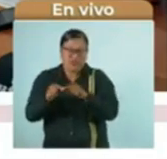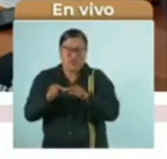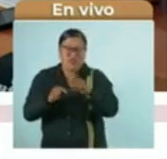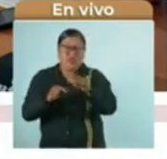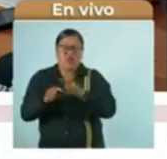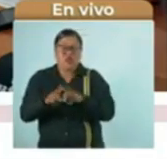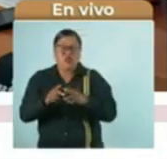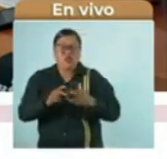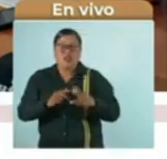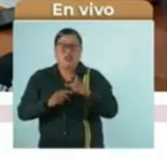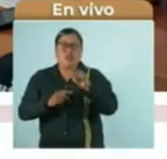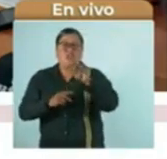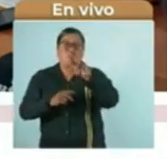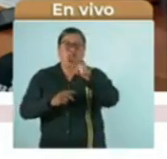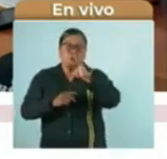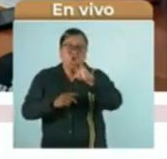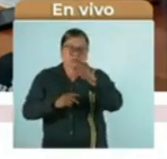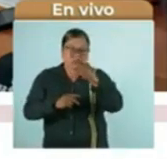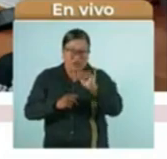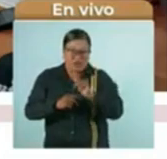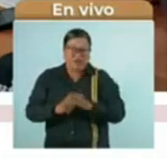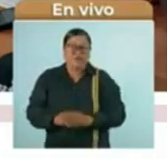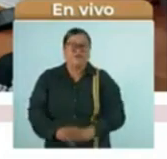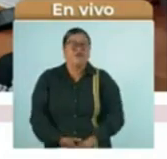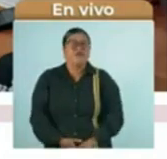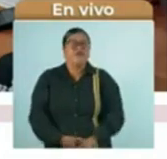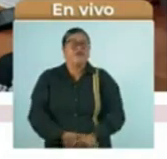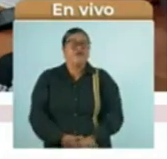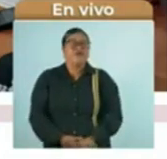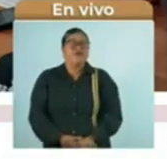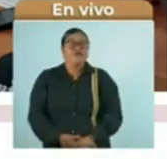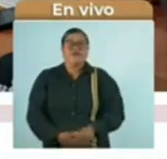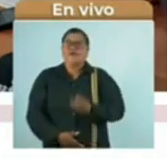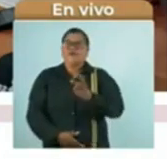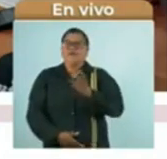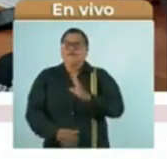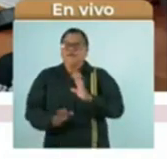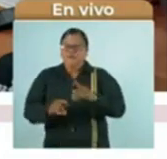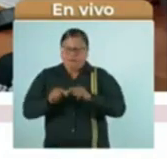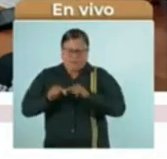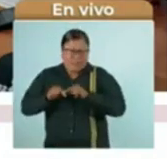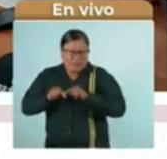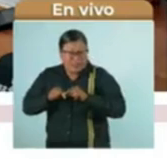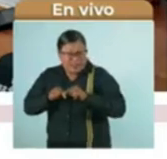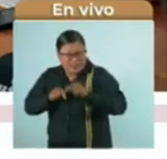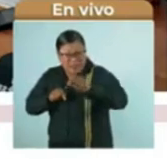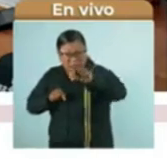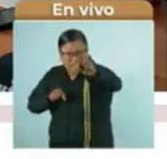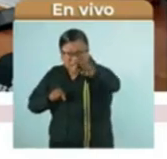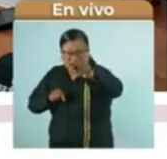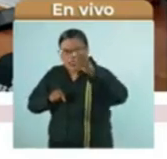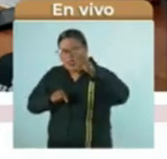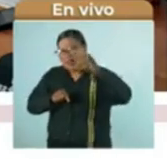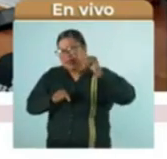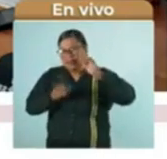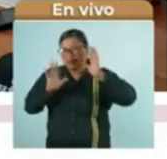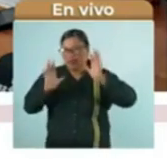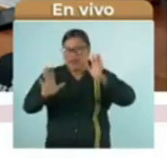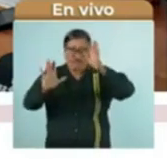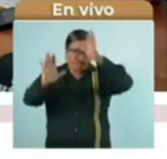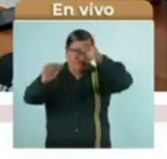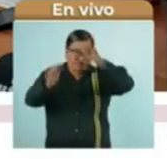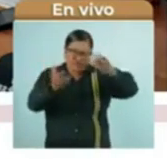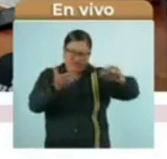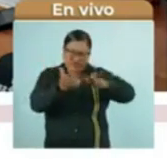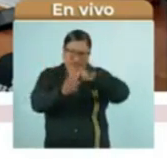Arroyo la trucha o el cucharal así está descrita la línea ayer firmamos el el acuerdo